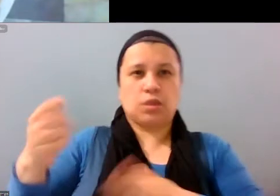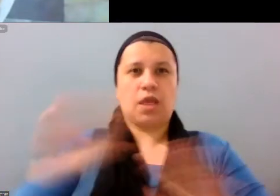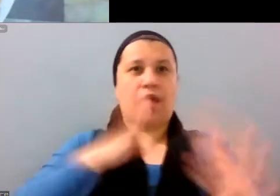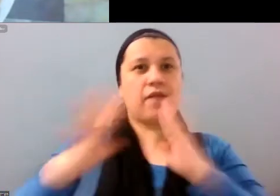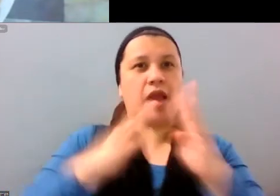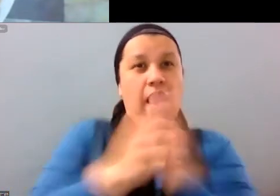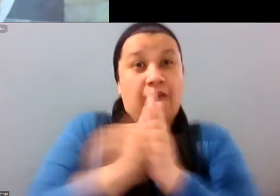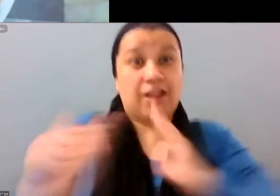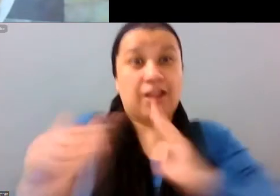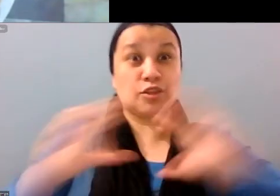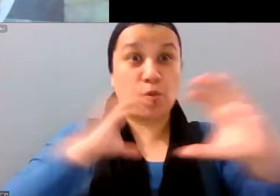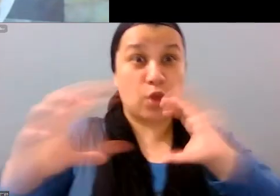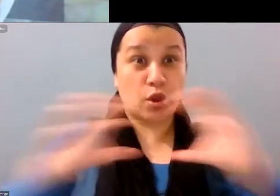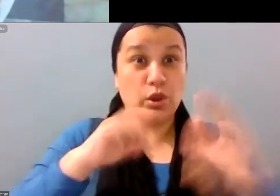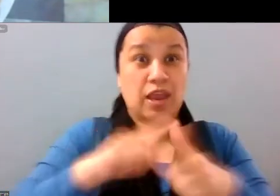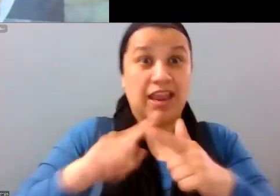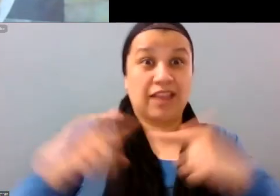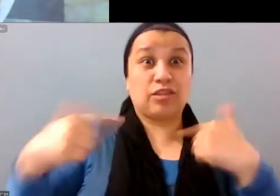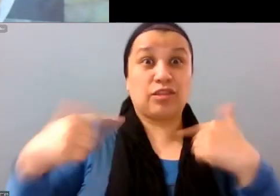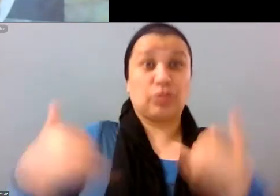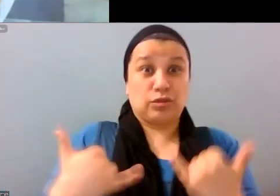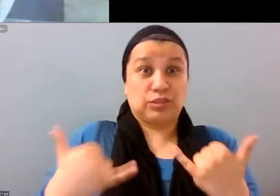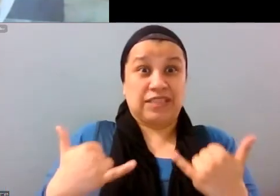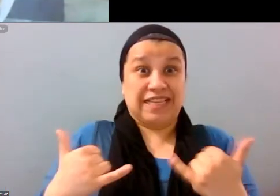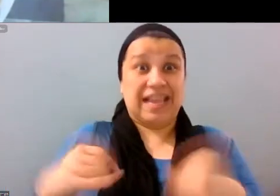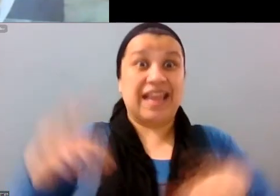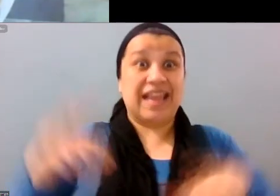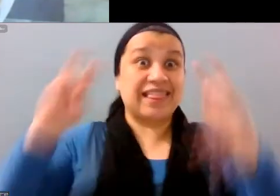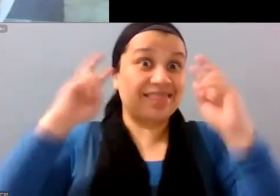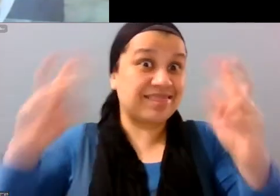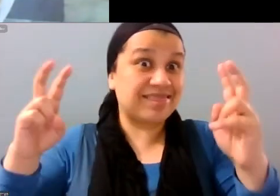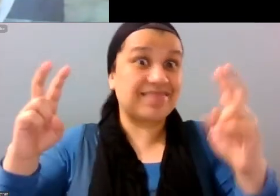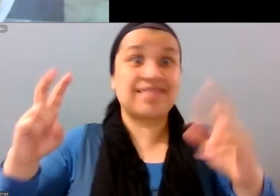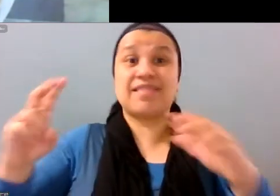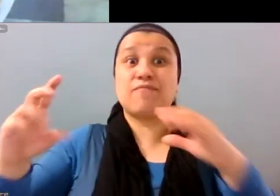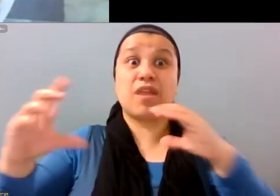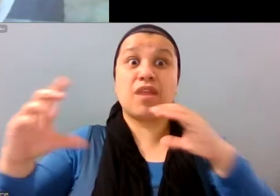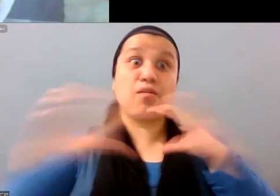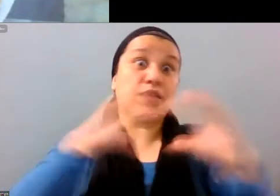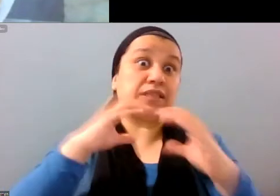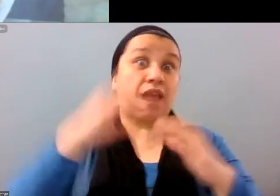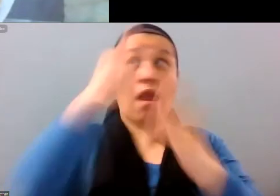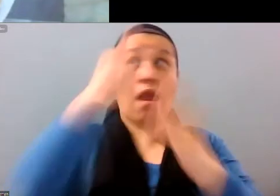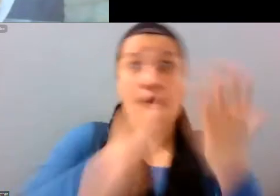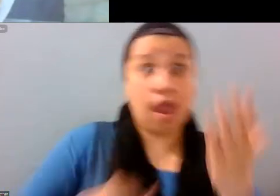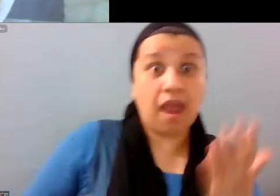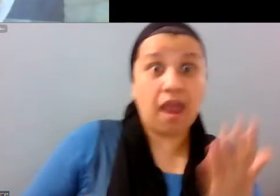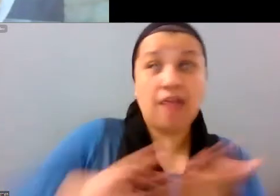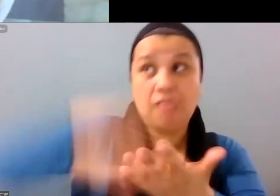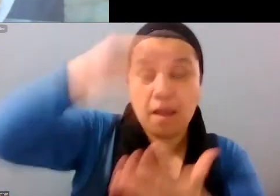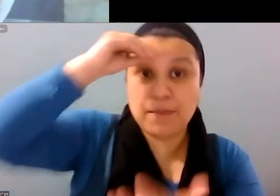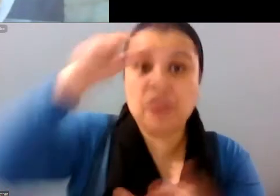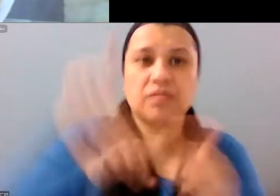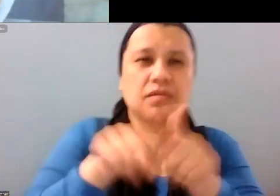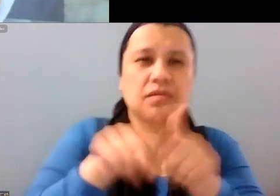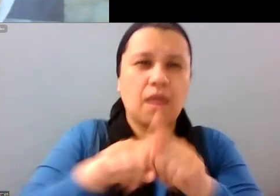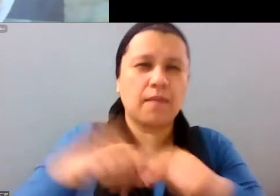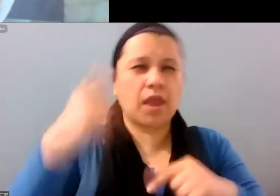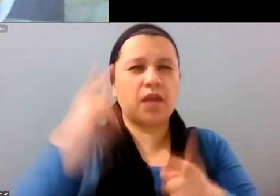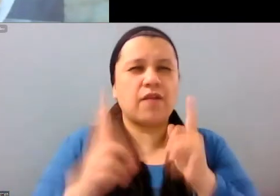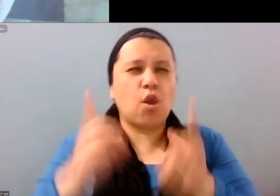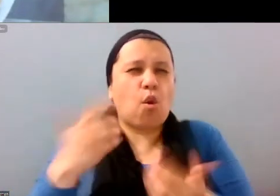capacitado en temas de comunicación inclusive de arte que han visualizado la posibilidad de interactuar verdad